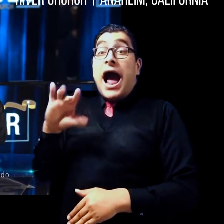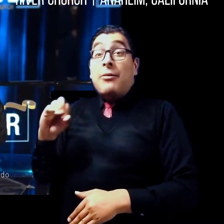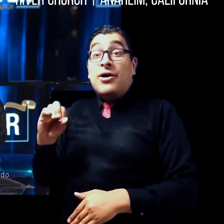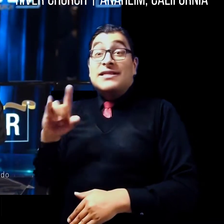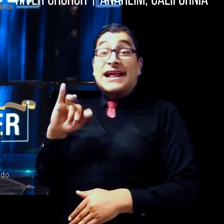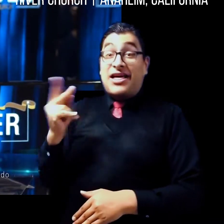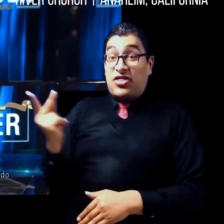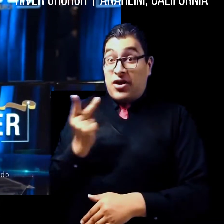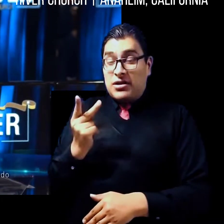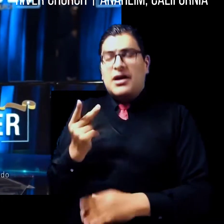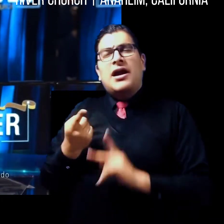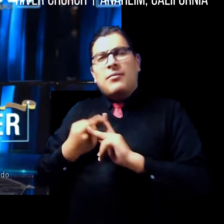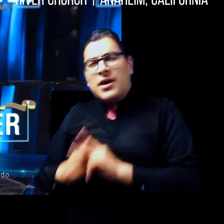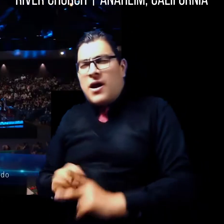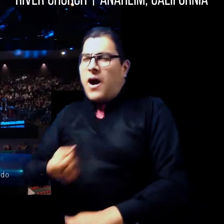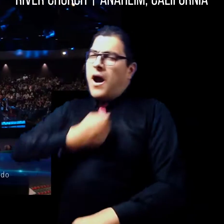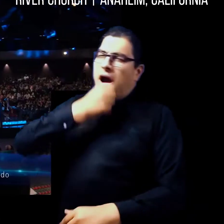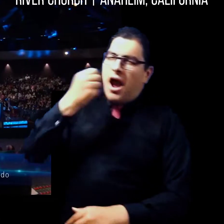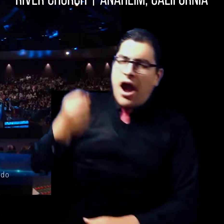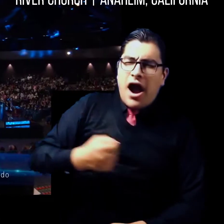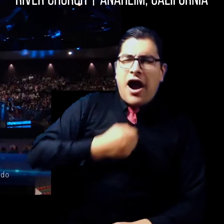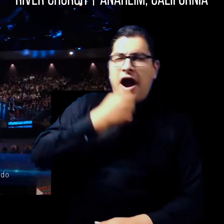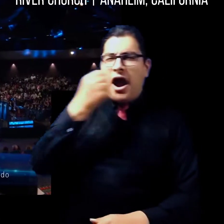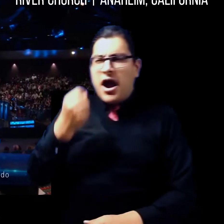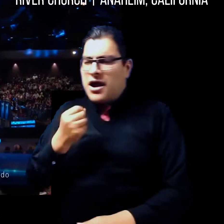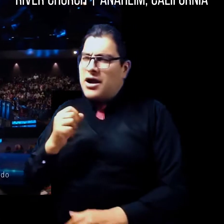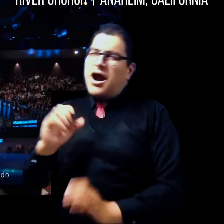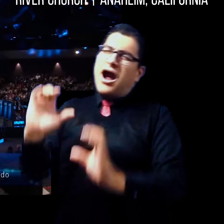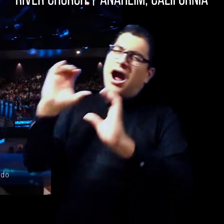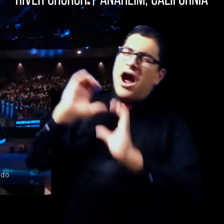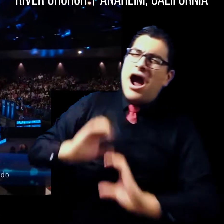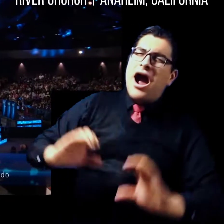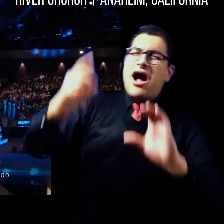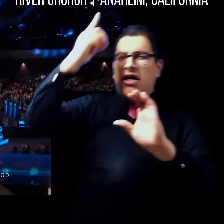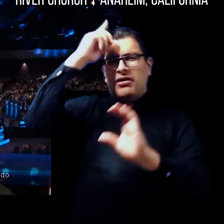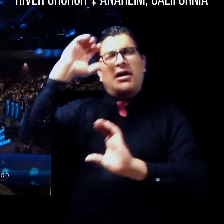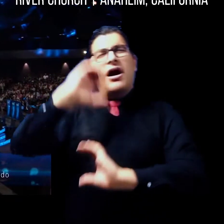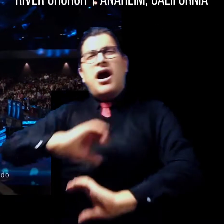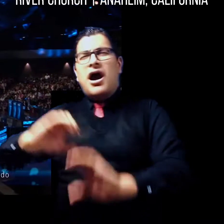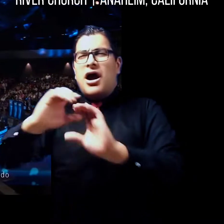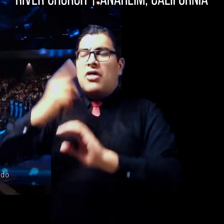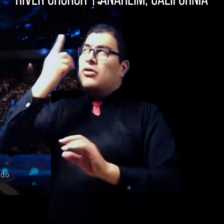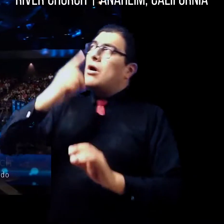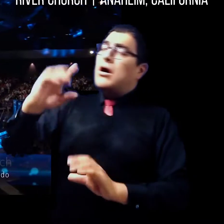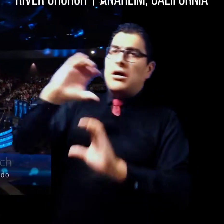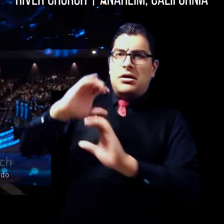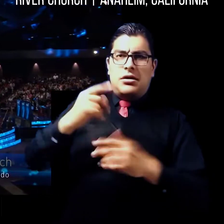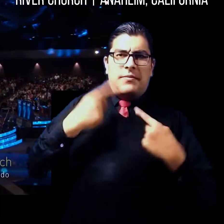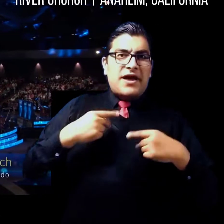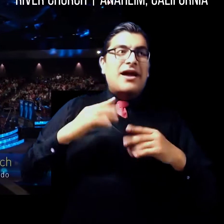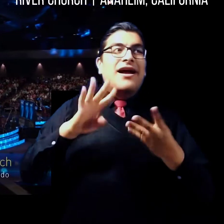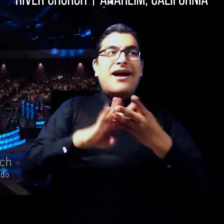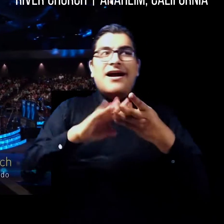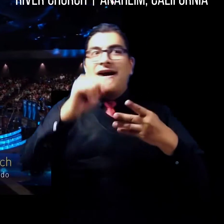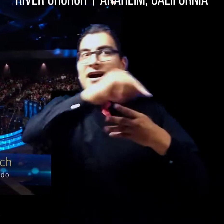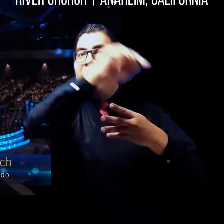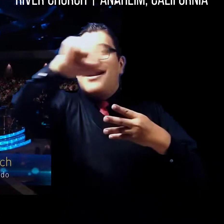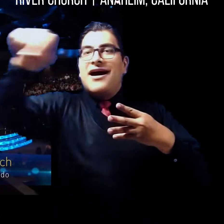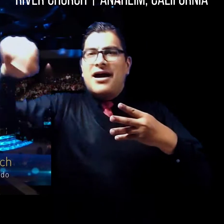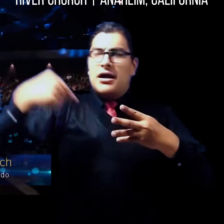a orar y a cantarle a Dios. Y los otros presos los